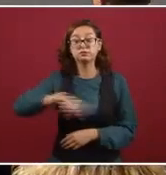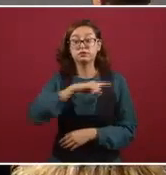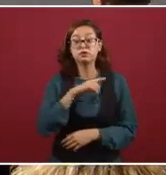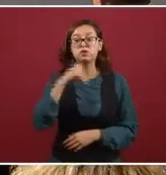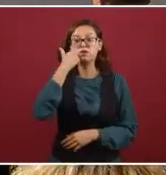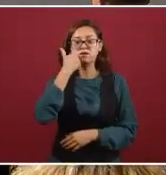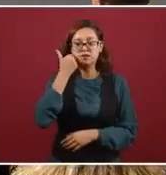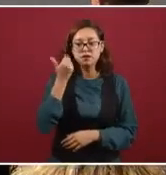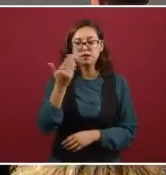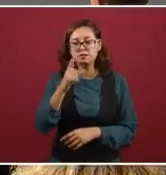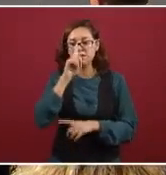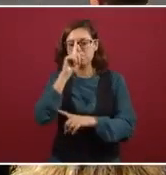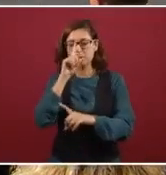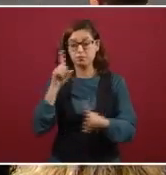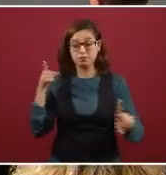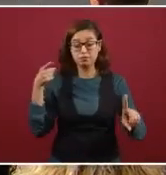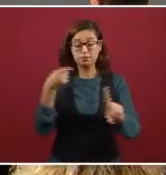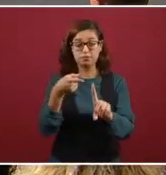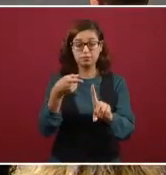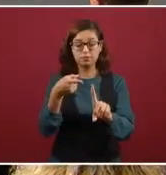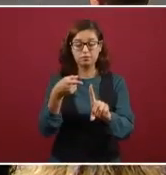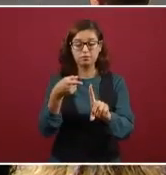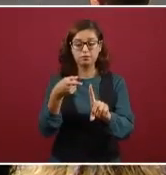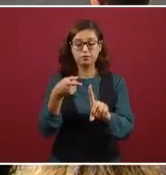el alcanzar